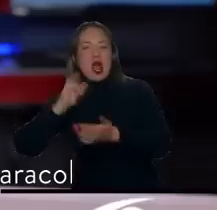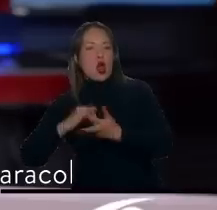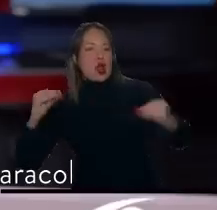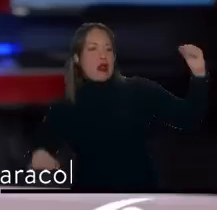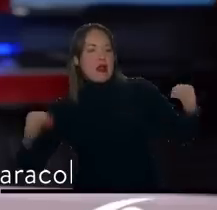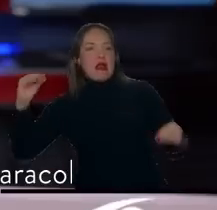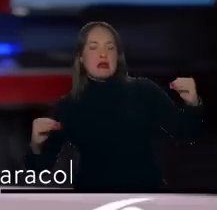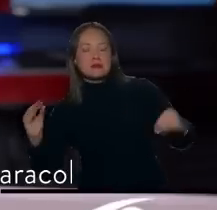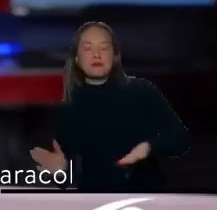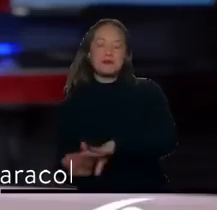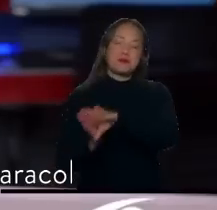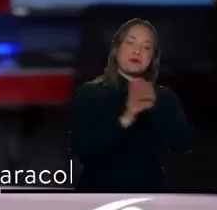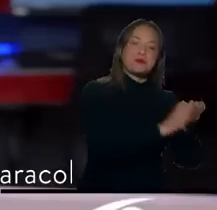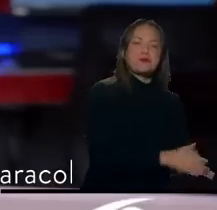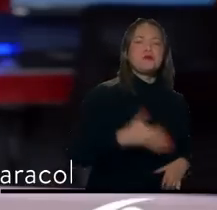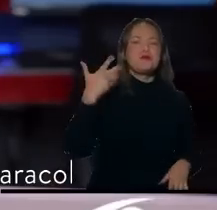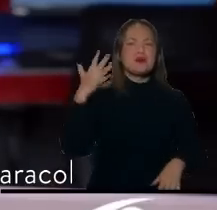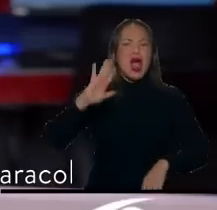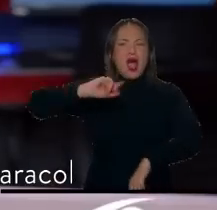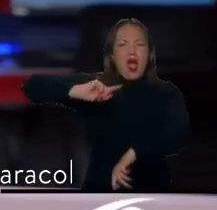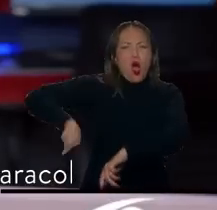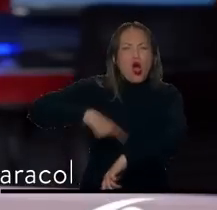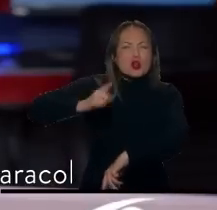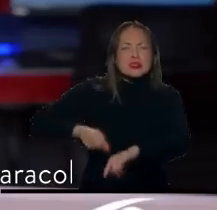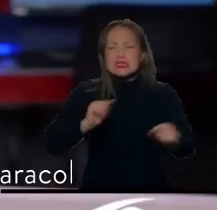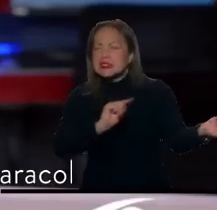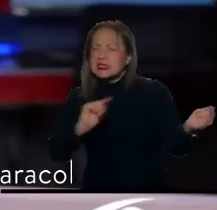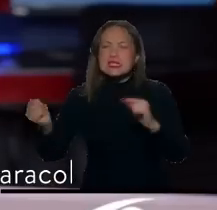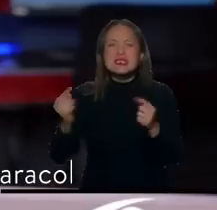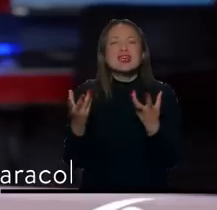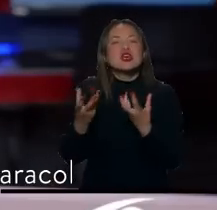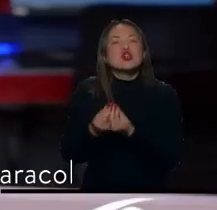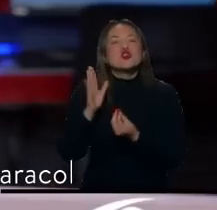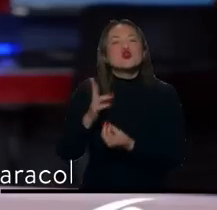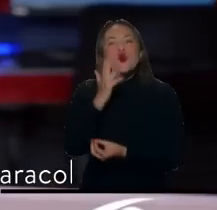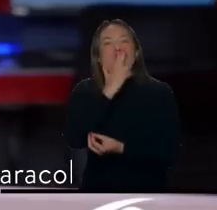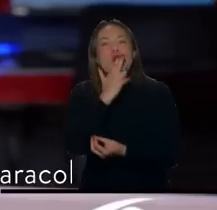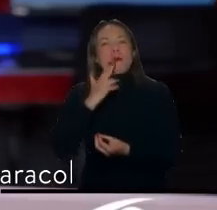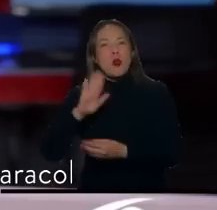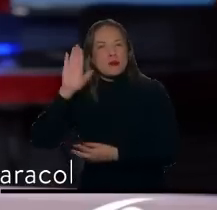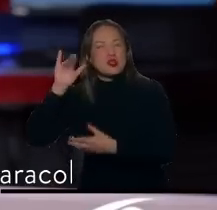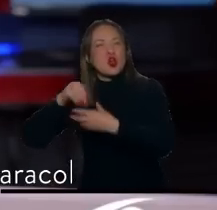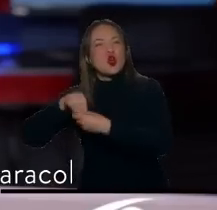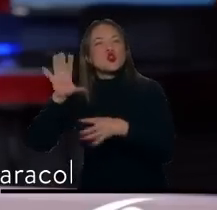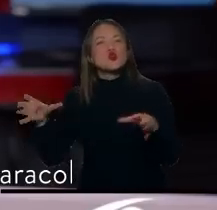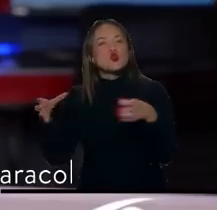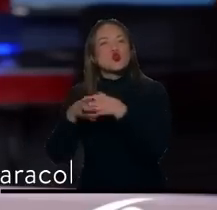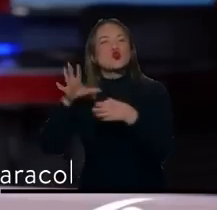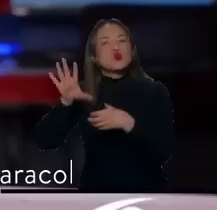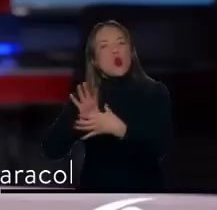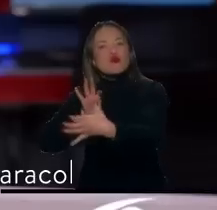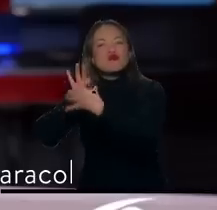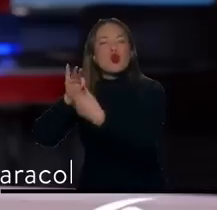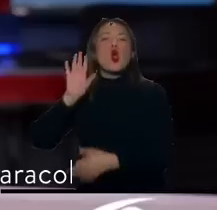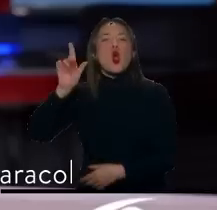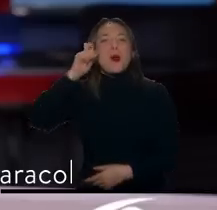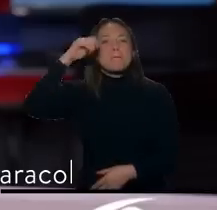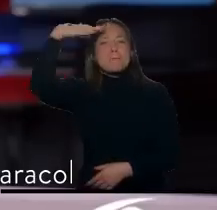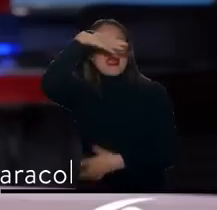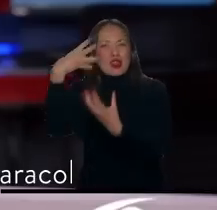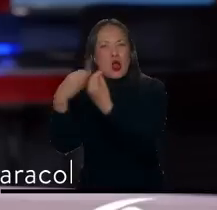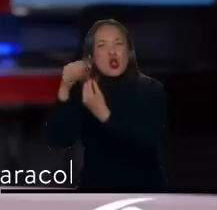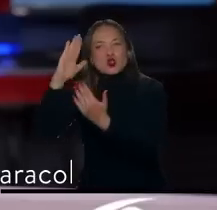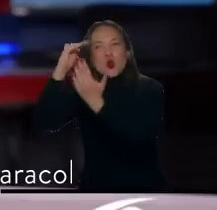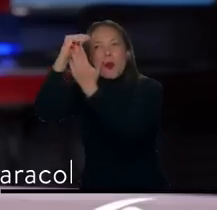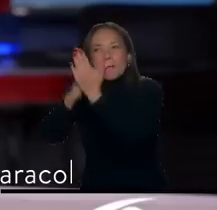Después de intensas horas de negociaciones entre los compromisarios de los partidos que se declararon bancada de gobierno y que apoyarán la agenda de Gustavo